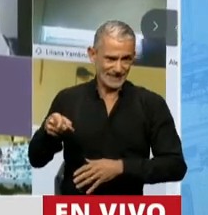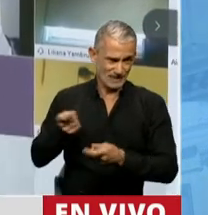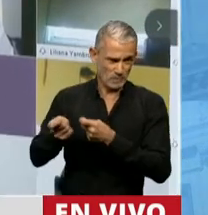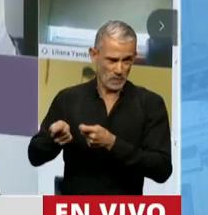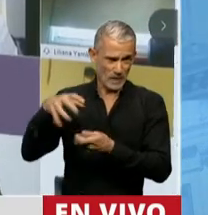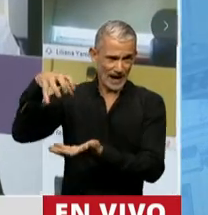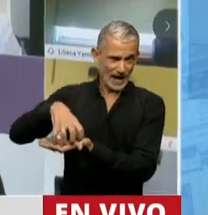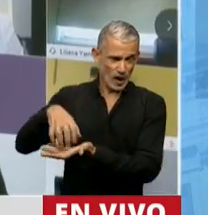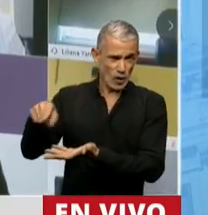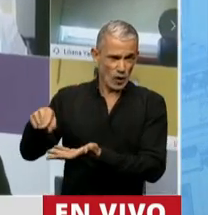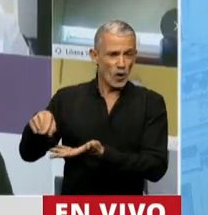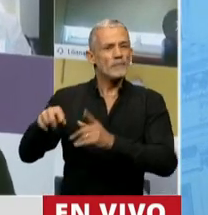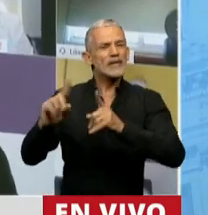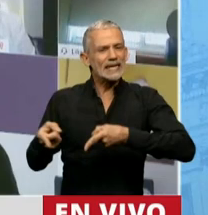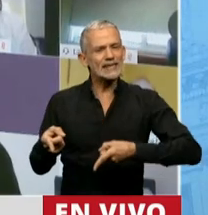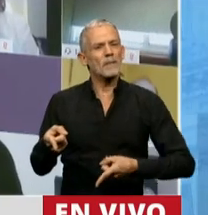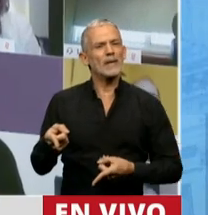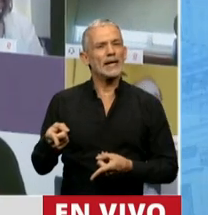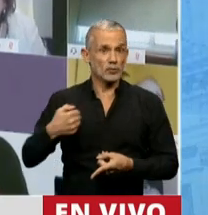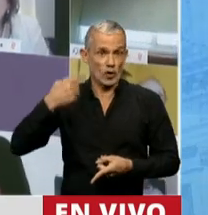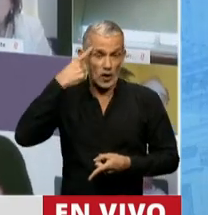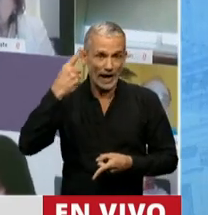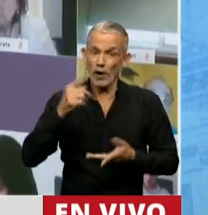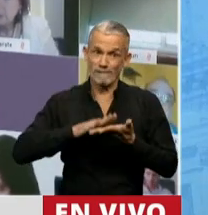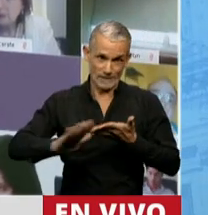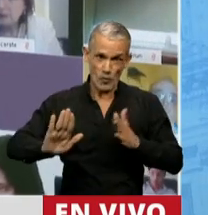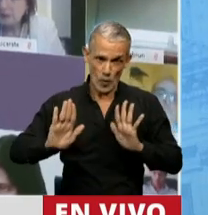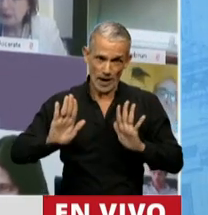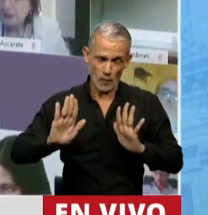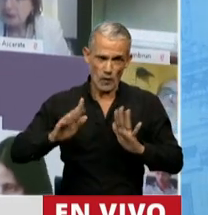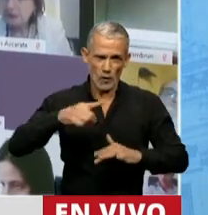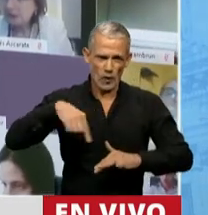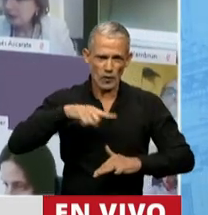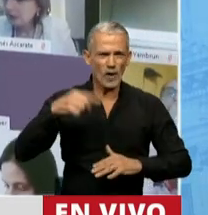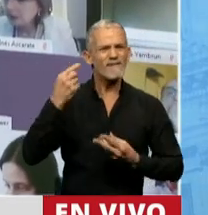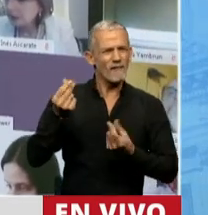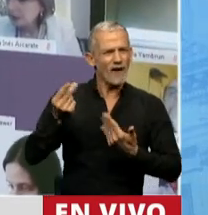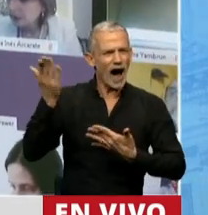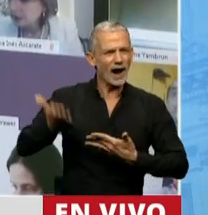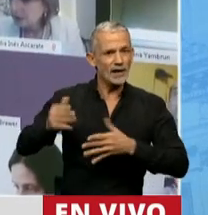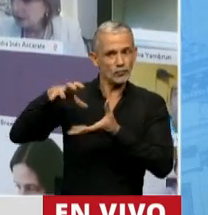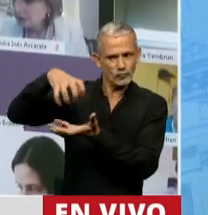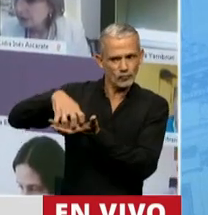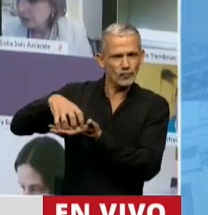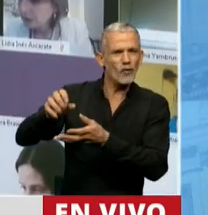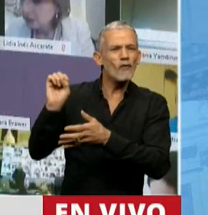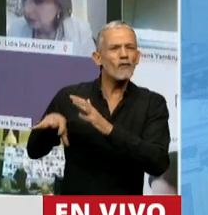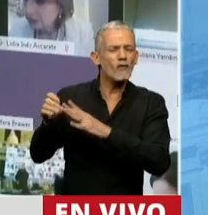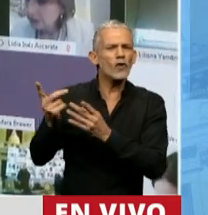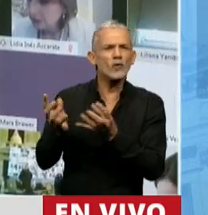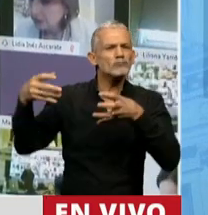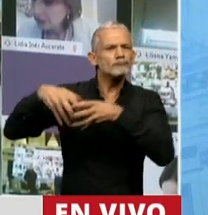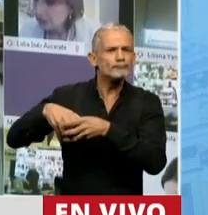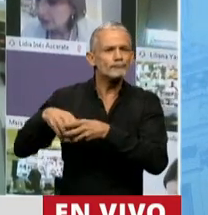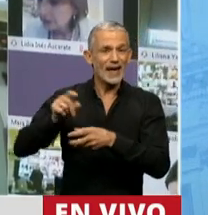Social y que, y creo que esto es lo novedoso y que deberíamos valorar y destacar, estará integrado con